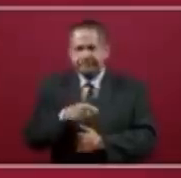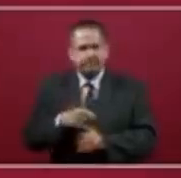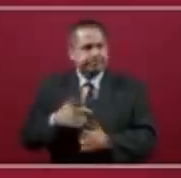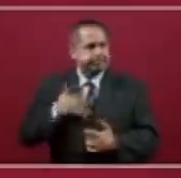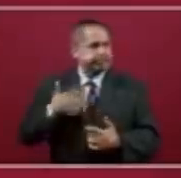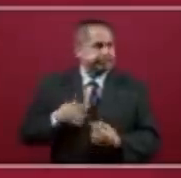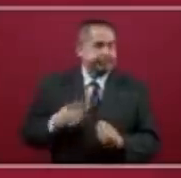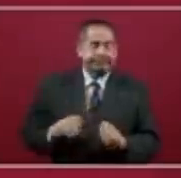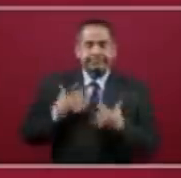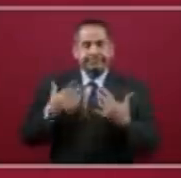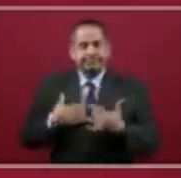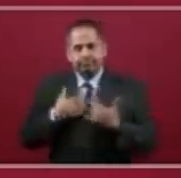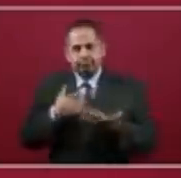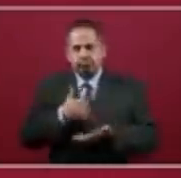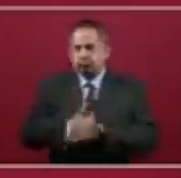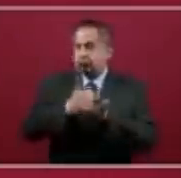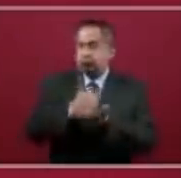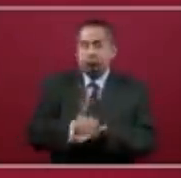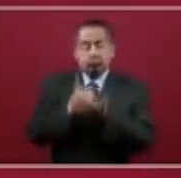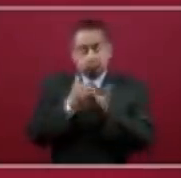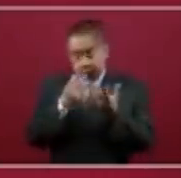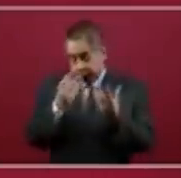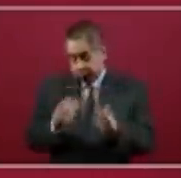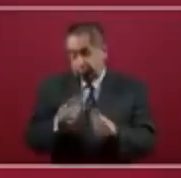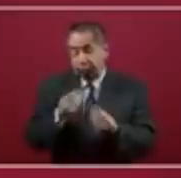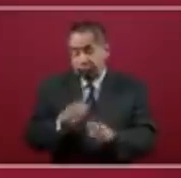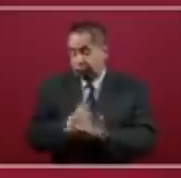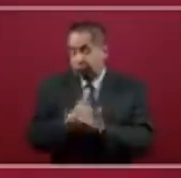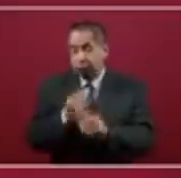frescos, ayudando mucho